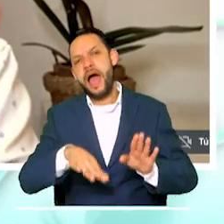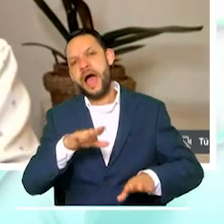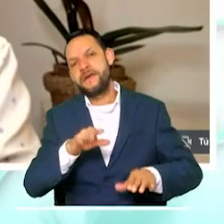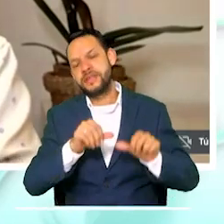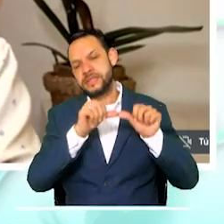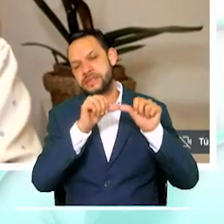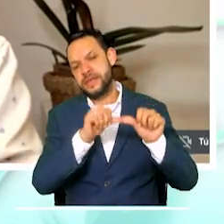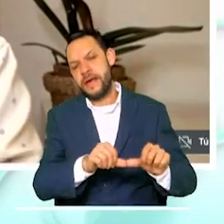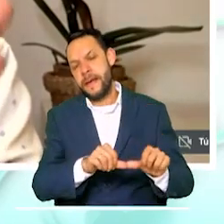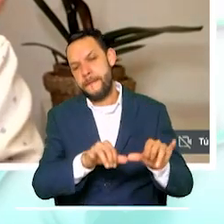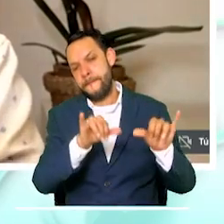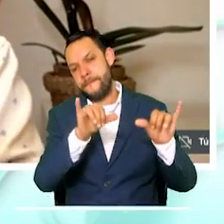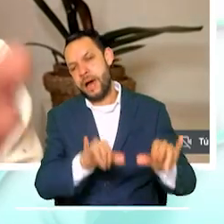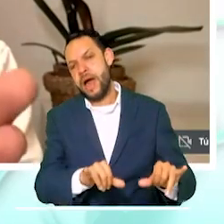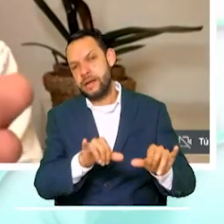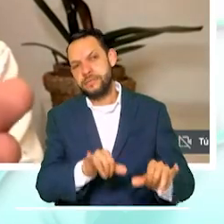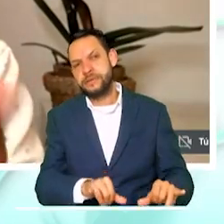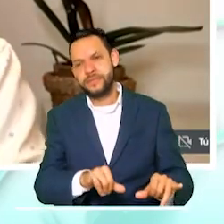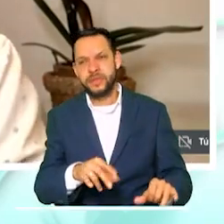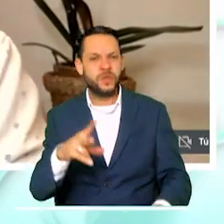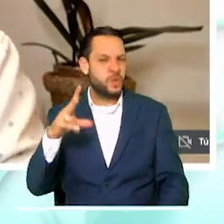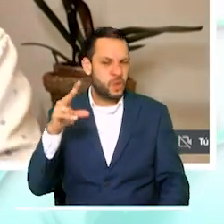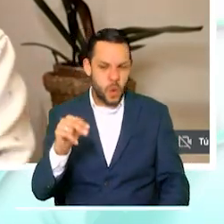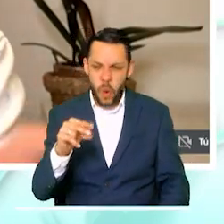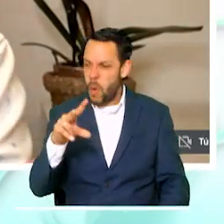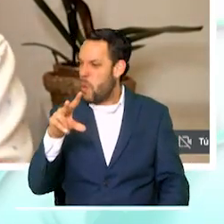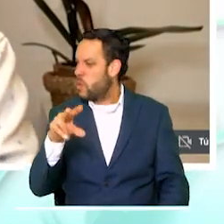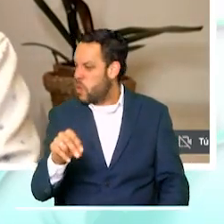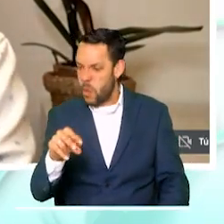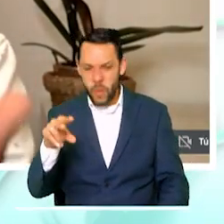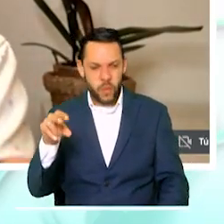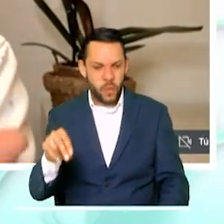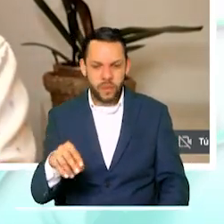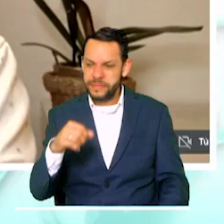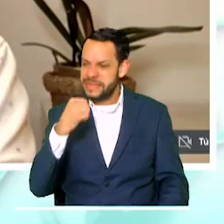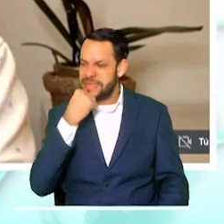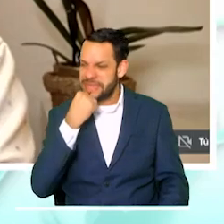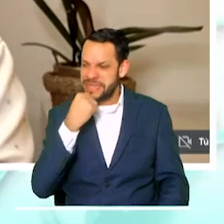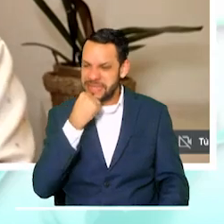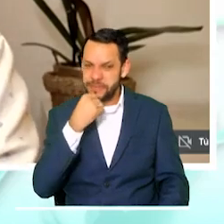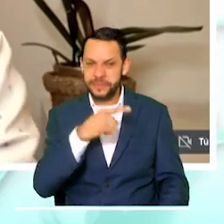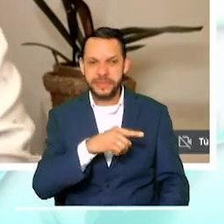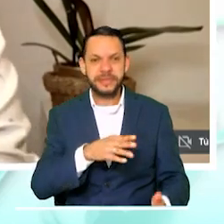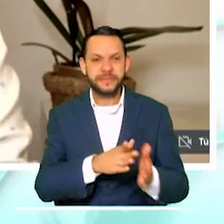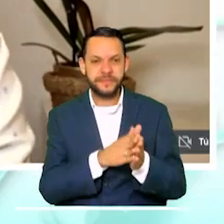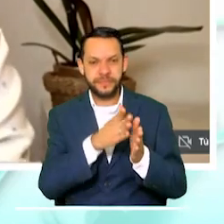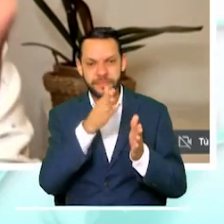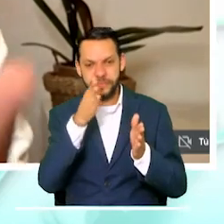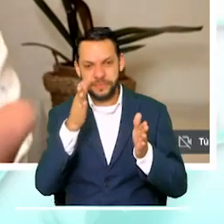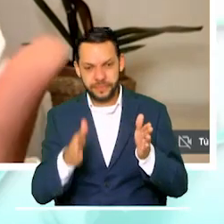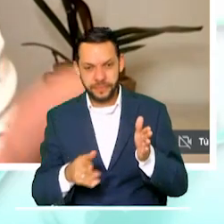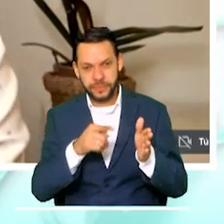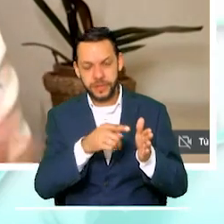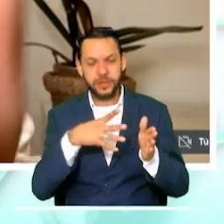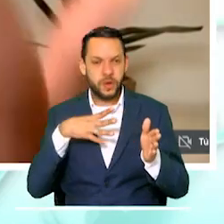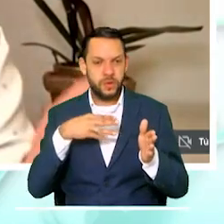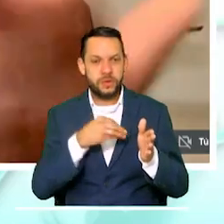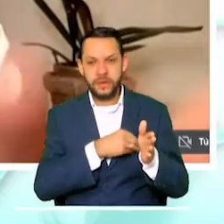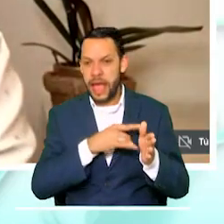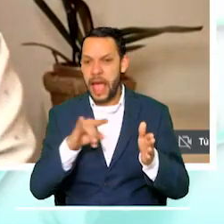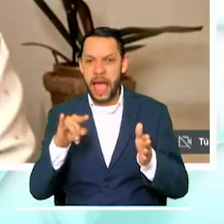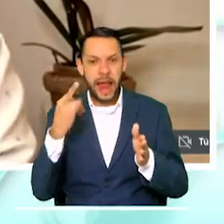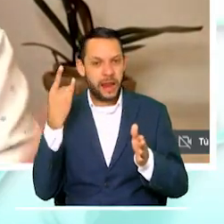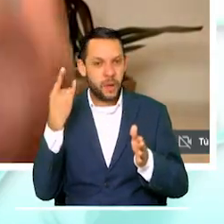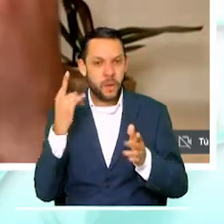mucho tiempo en esa fase de negación. Esa fase de negación, como su nombre lo dice, es negar que algo pasó, que